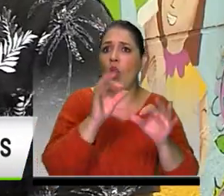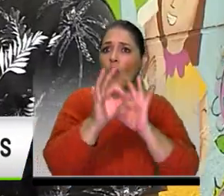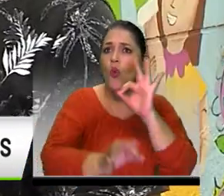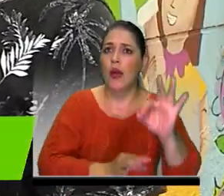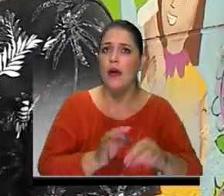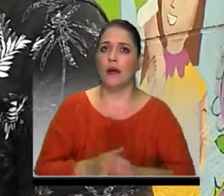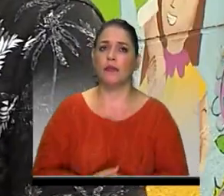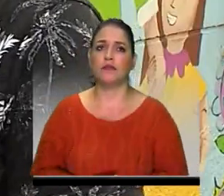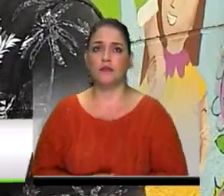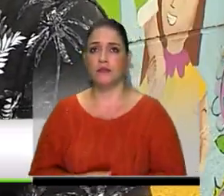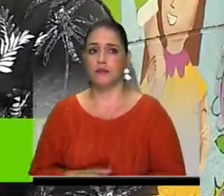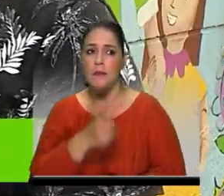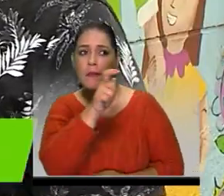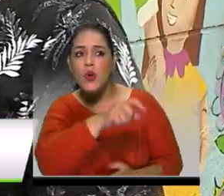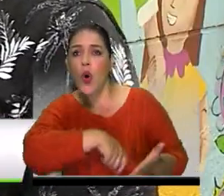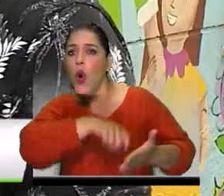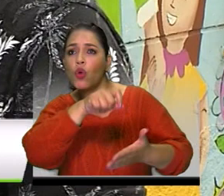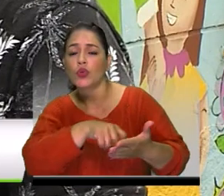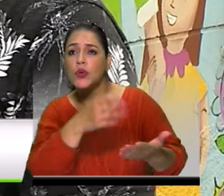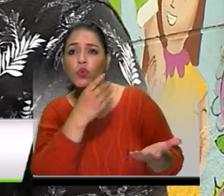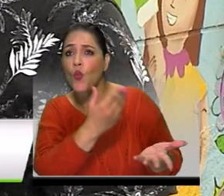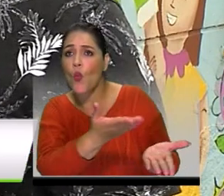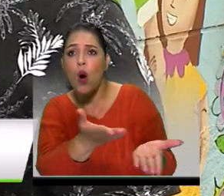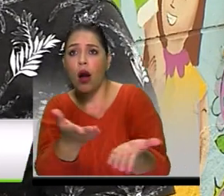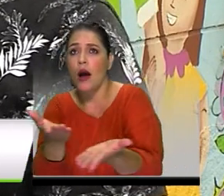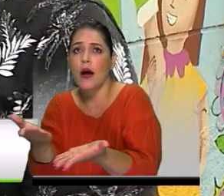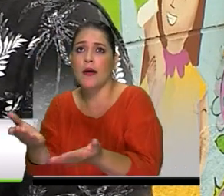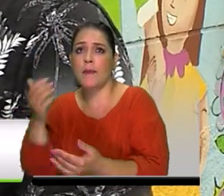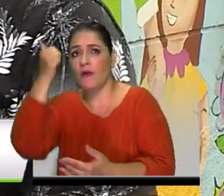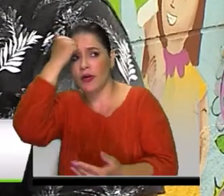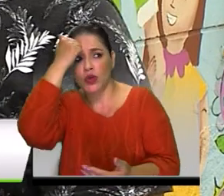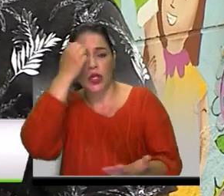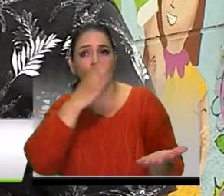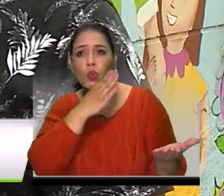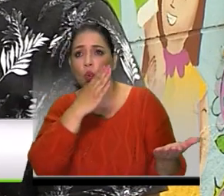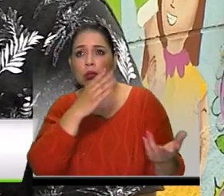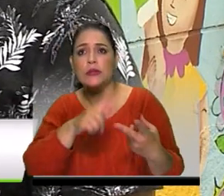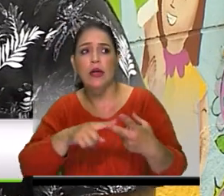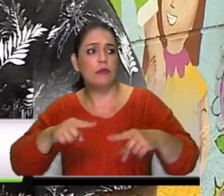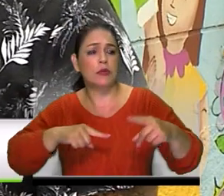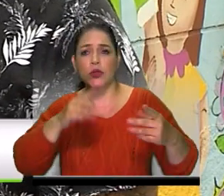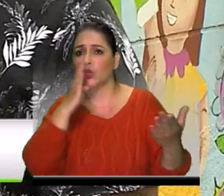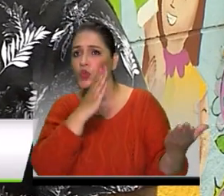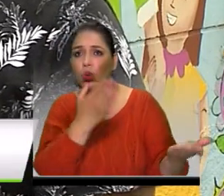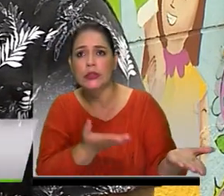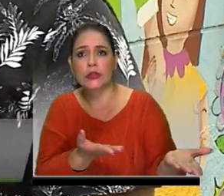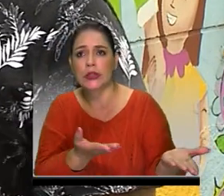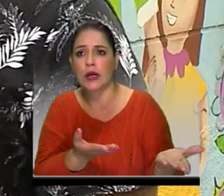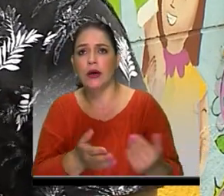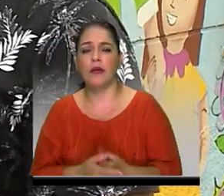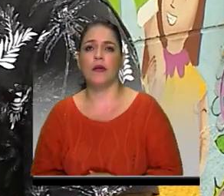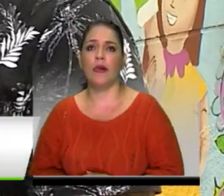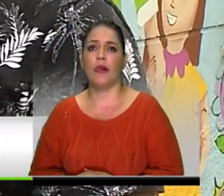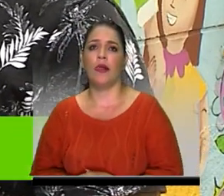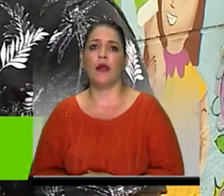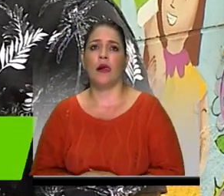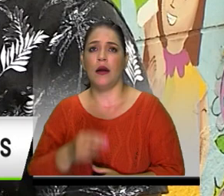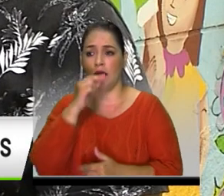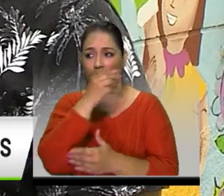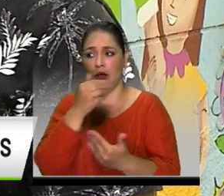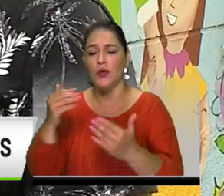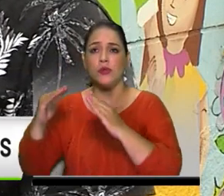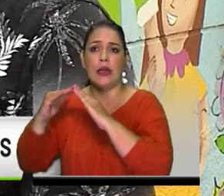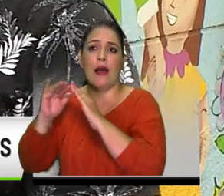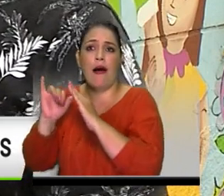hora que, digamos, no hay personal contratado, no están los profesores contratados, la parte administrativa. Y esa es la hora que todos los niños de nosotros no han